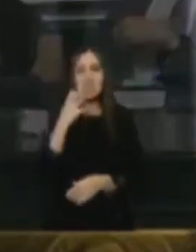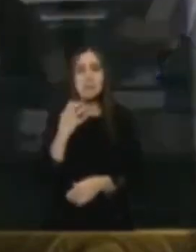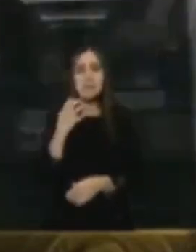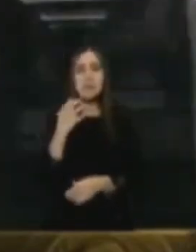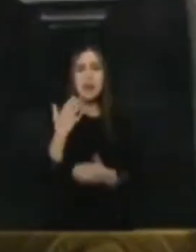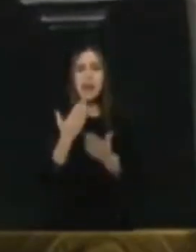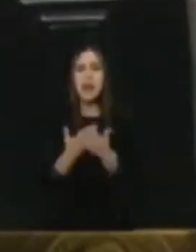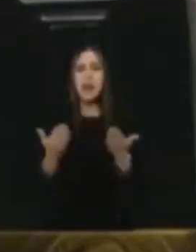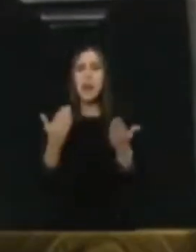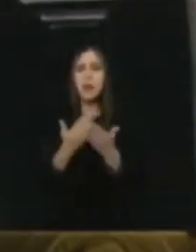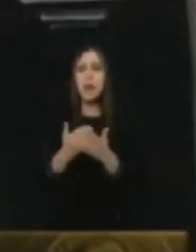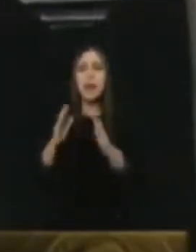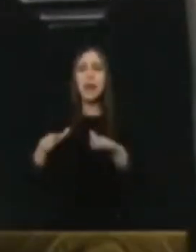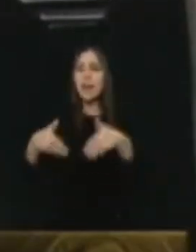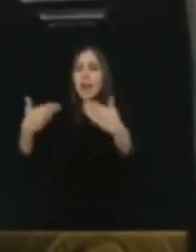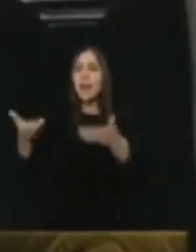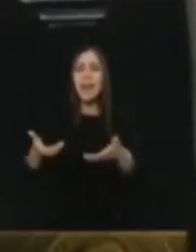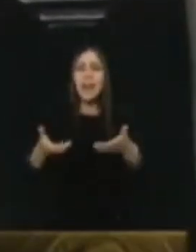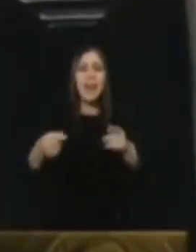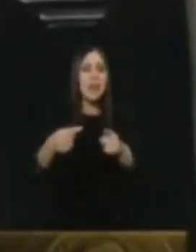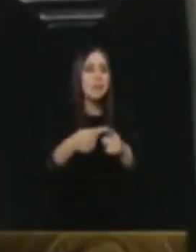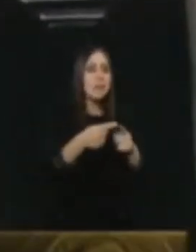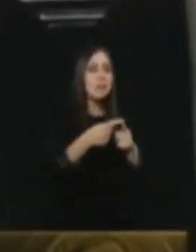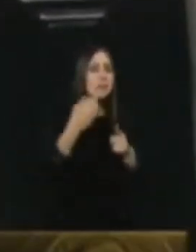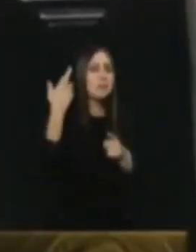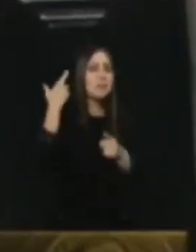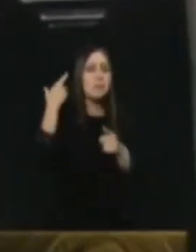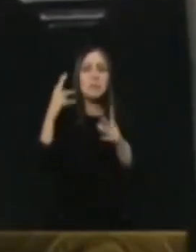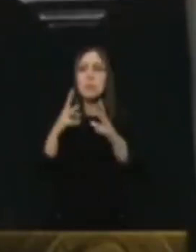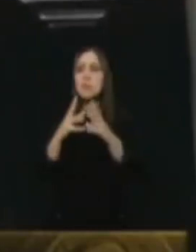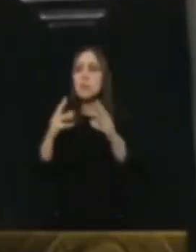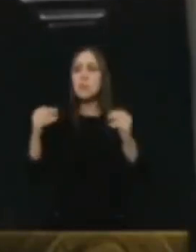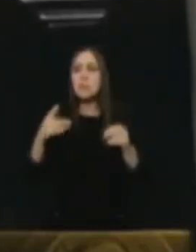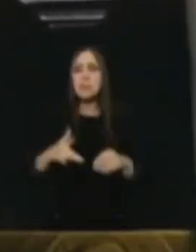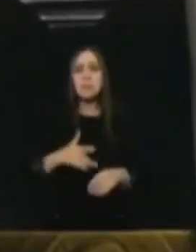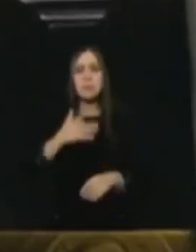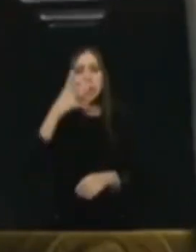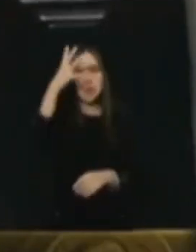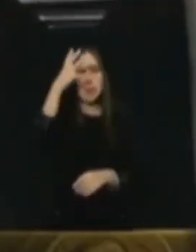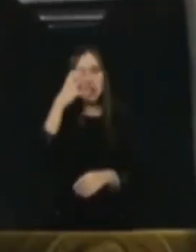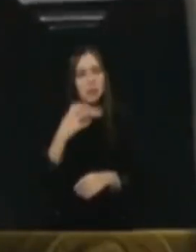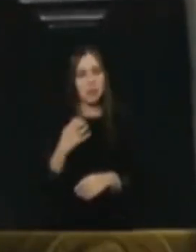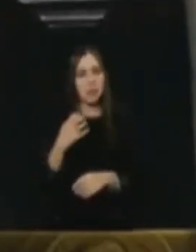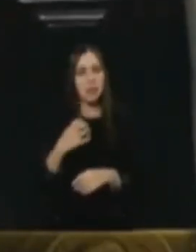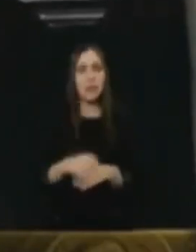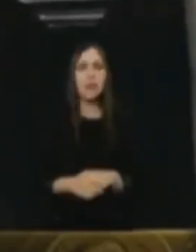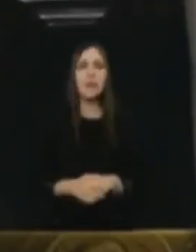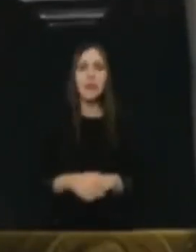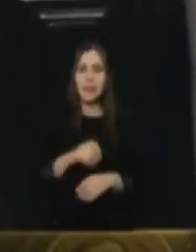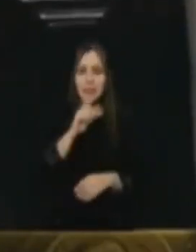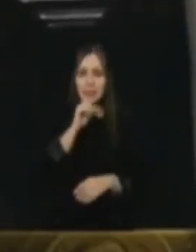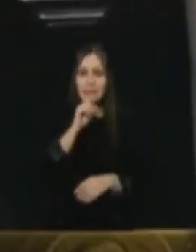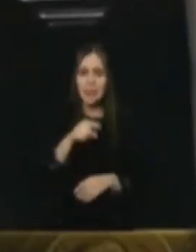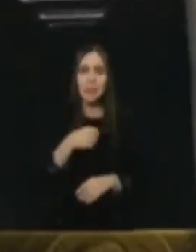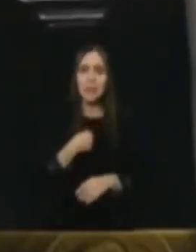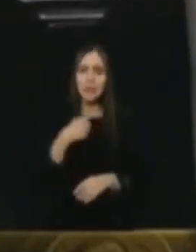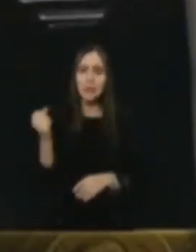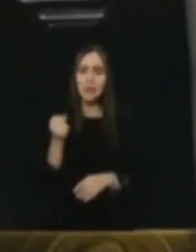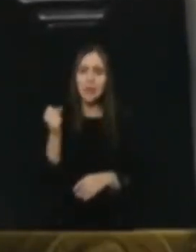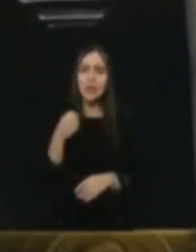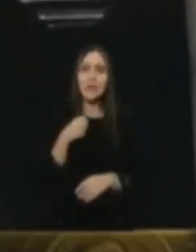escucharlos en esquina alguna. Asimismo, tuve la dicha de entrevistar a